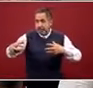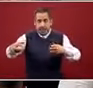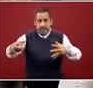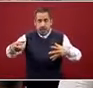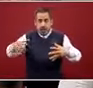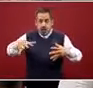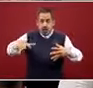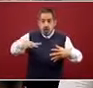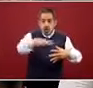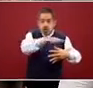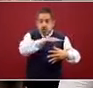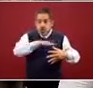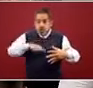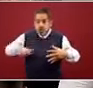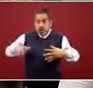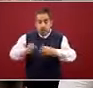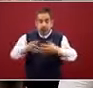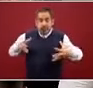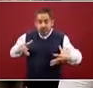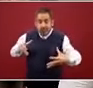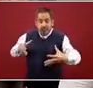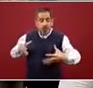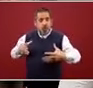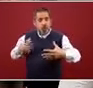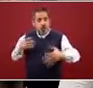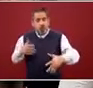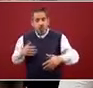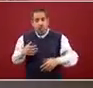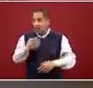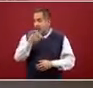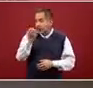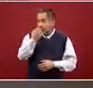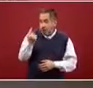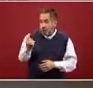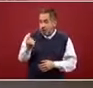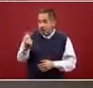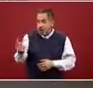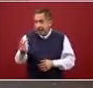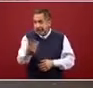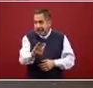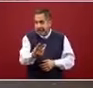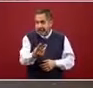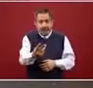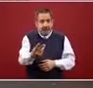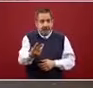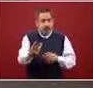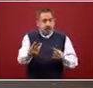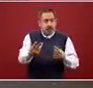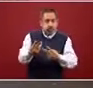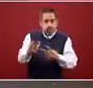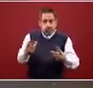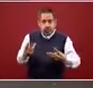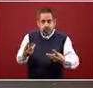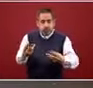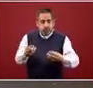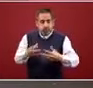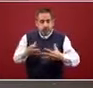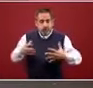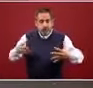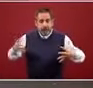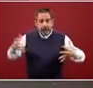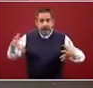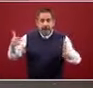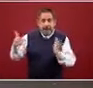no se ocurrió en una sola escuela, sino en dos o tres, ¿no? Y empezamos a contar millares de